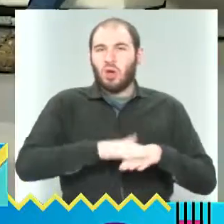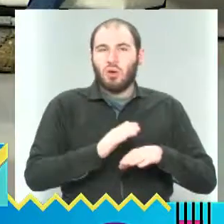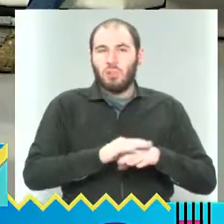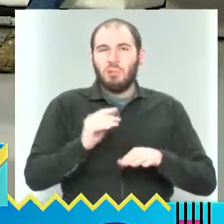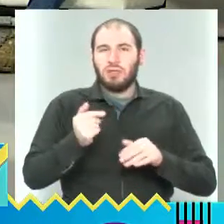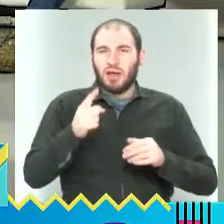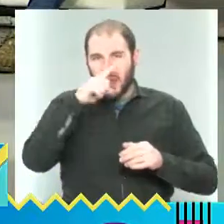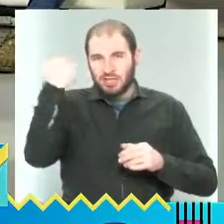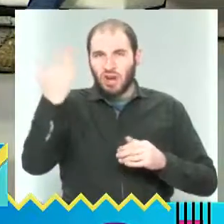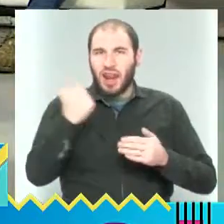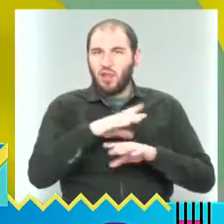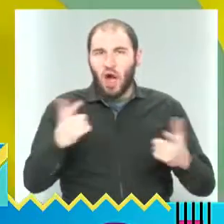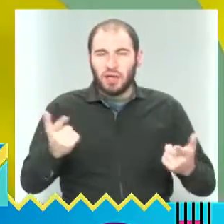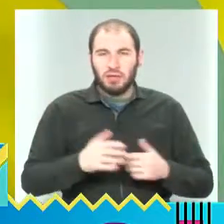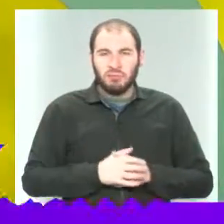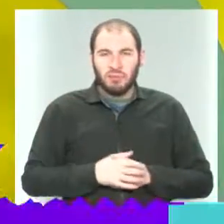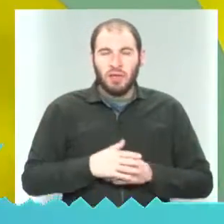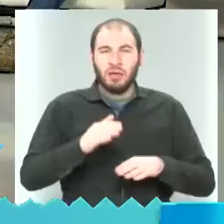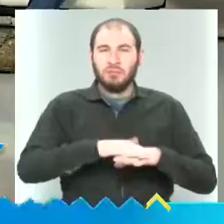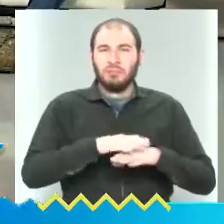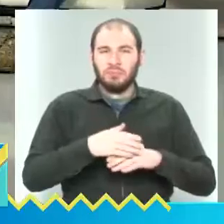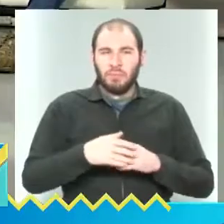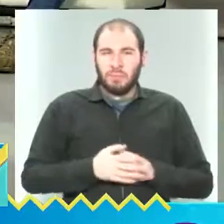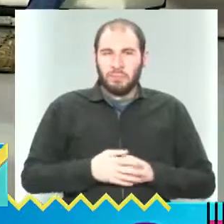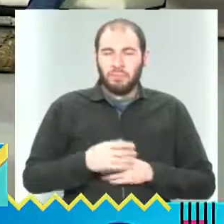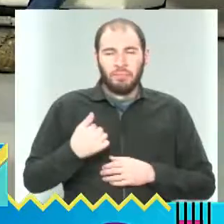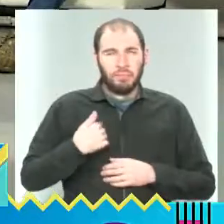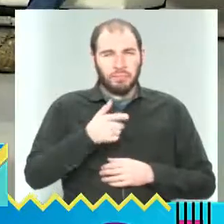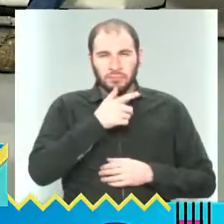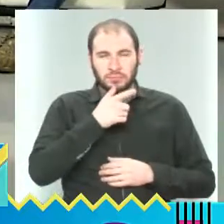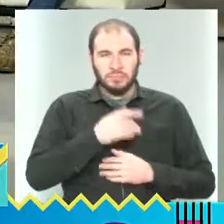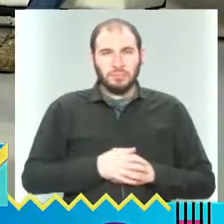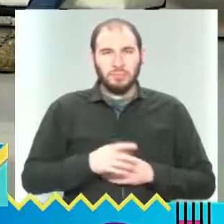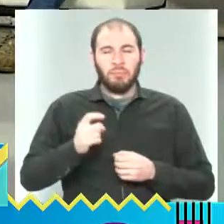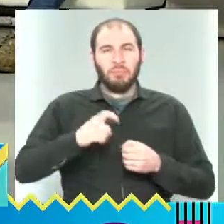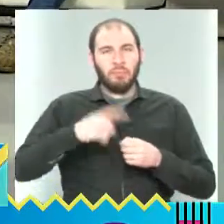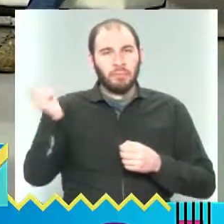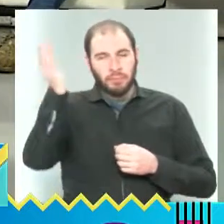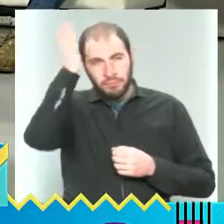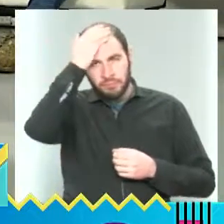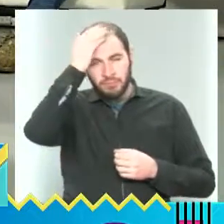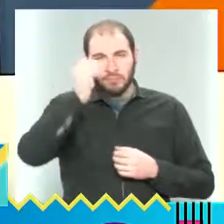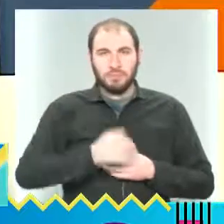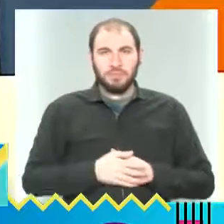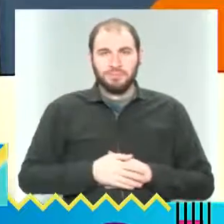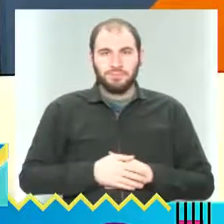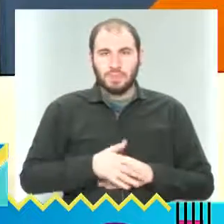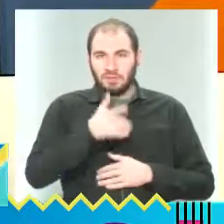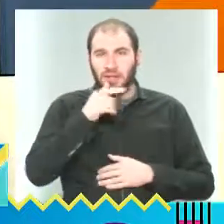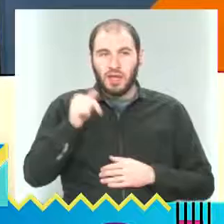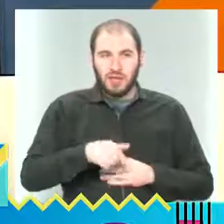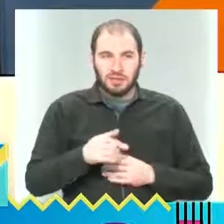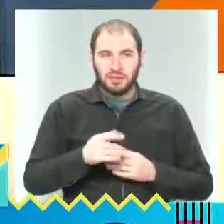a nivel internacional, ¿no? De un compromiso. Yo no creo que la salida de Trump, y esta creo que es